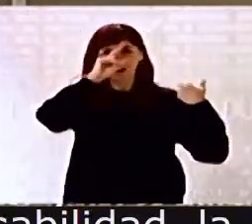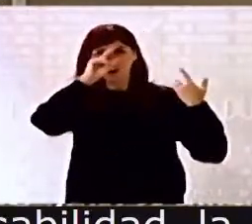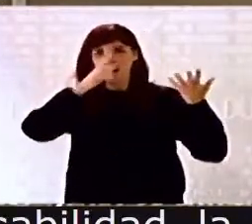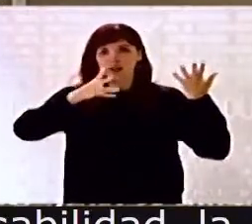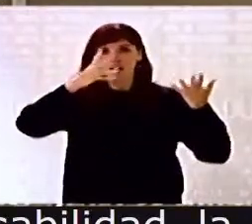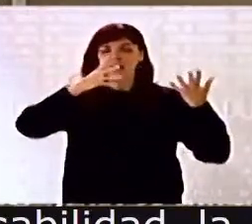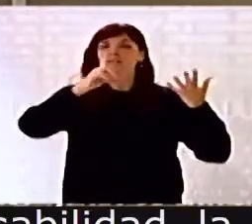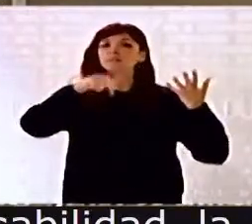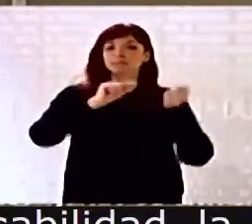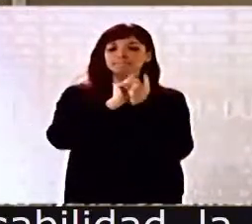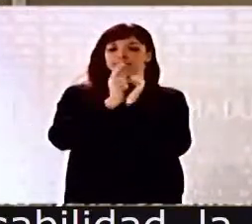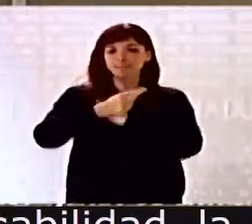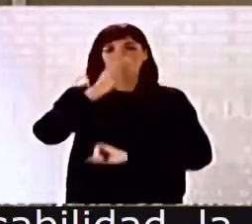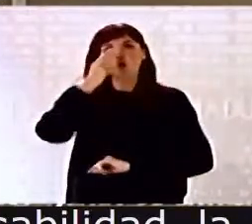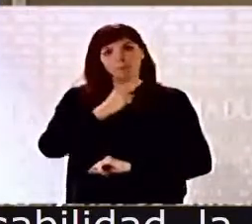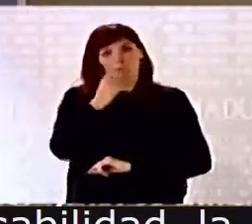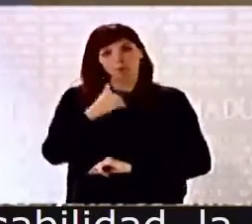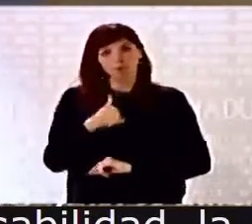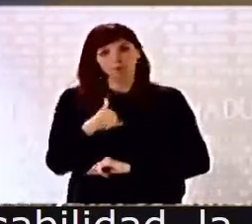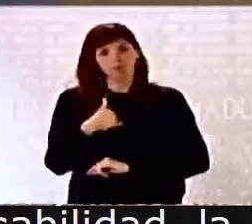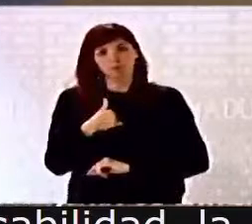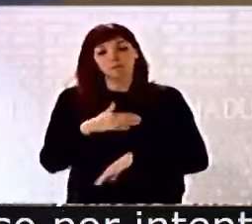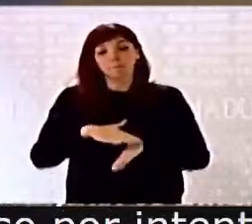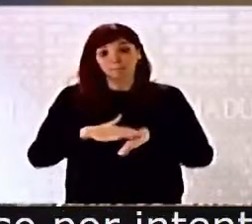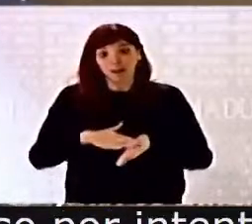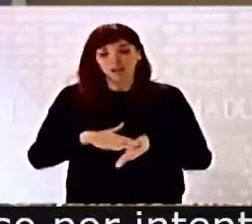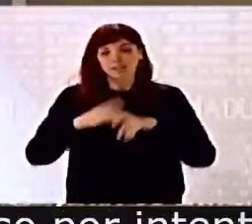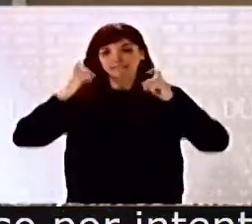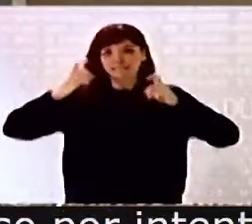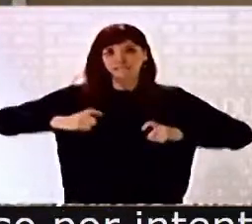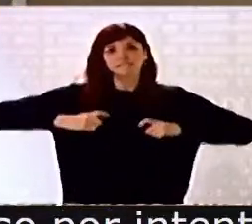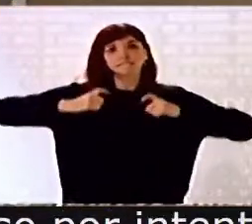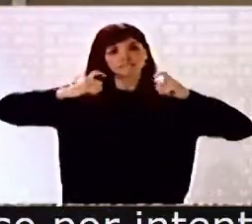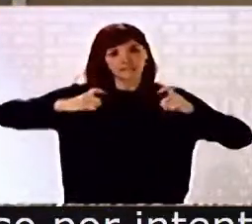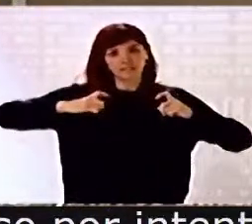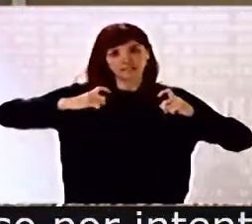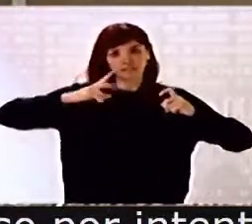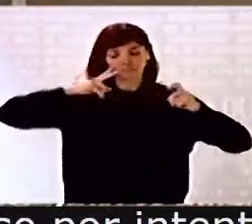compromiso por intentar cumplir a toda costa